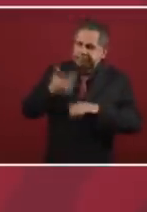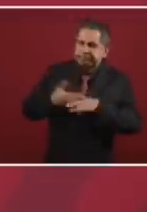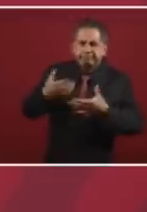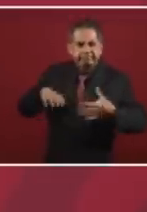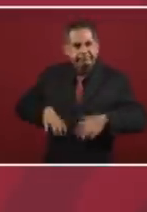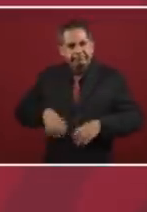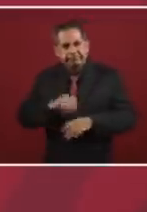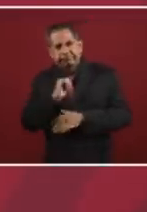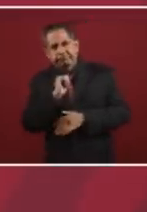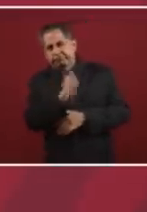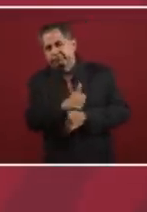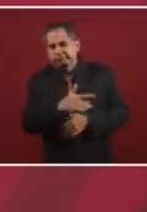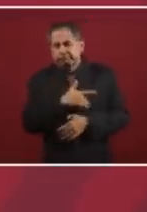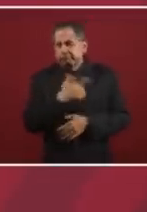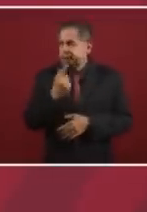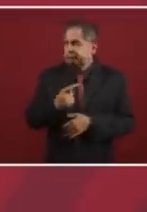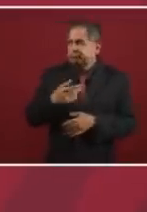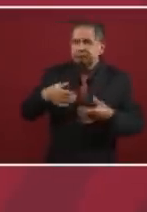de indolencia